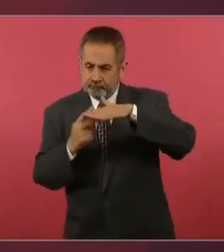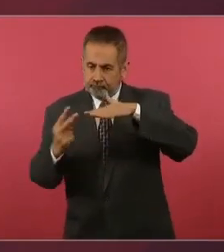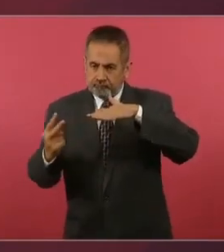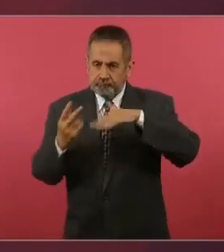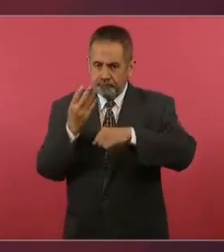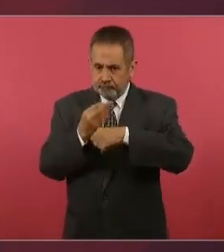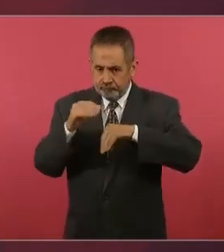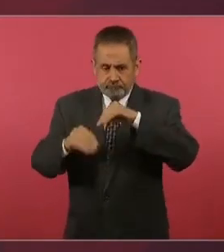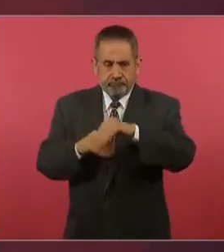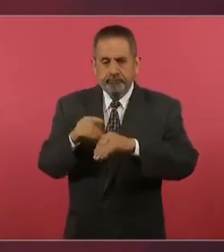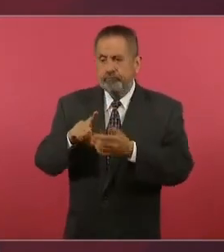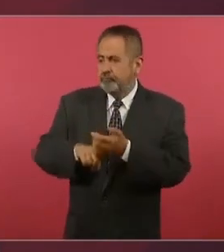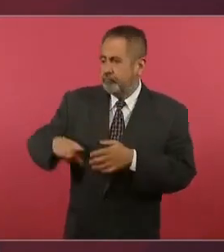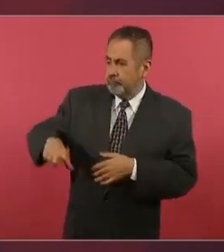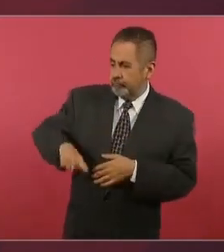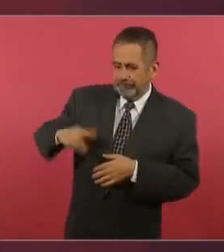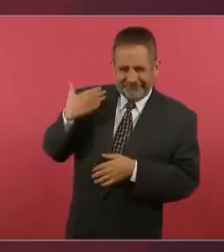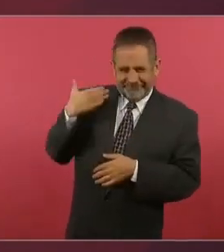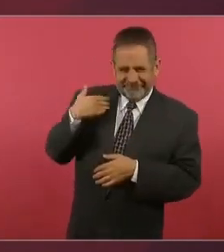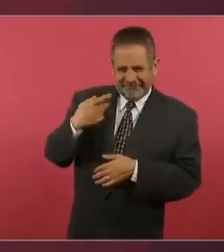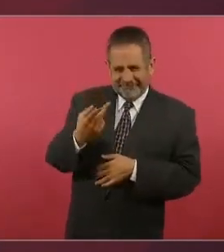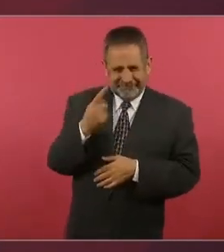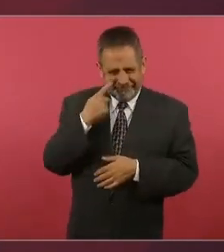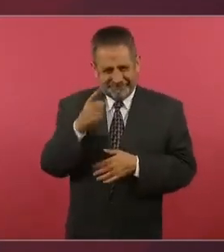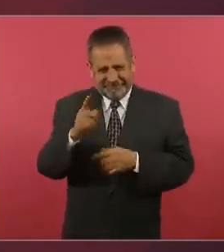llevando a cabo como Gobierno del Estado y que mencionamos hace un momento,